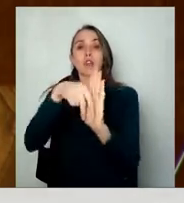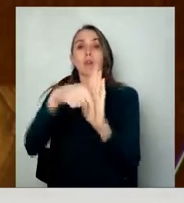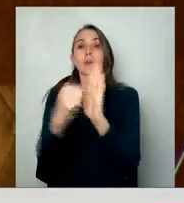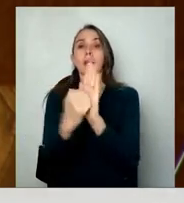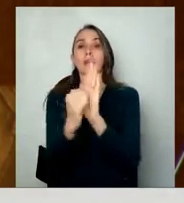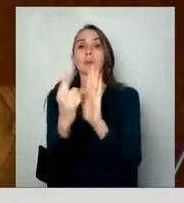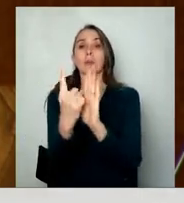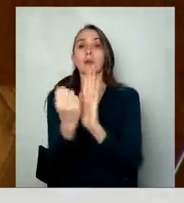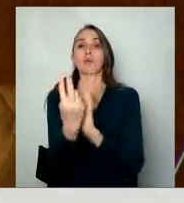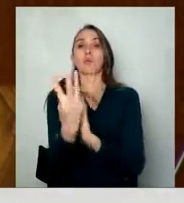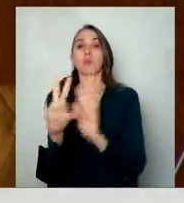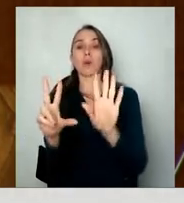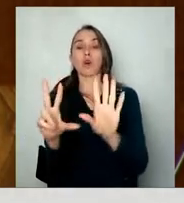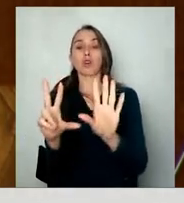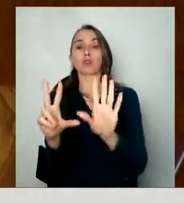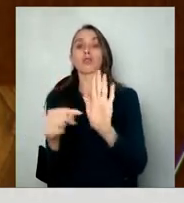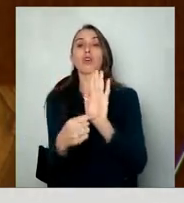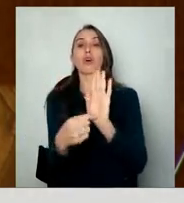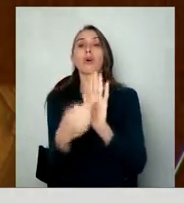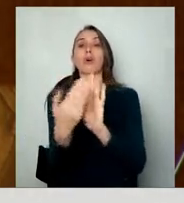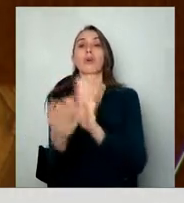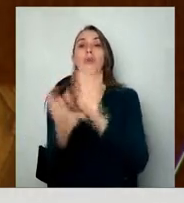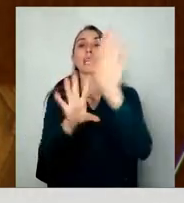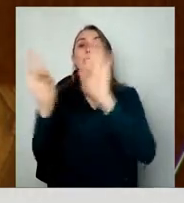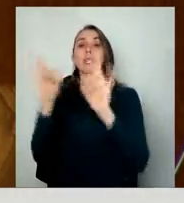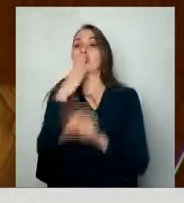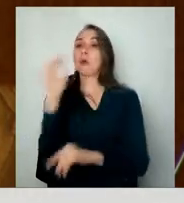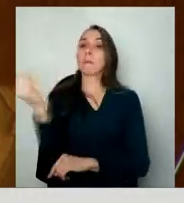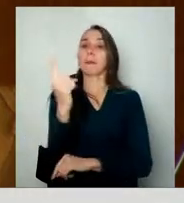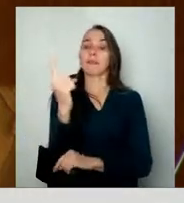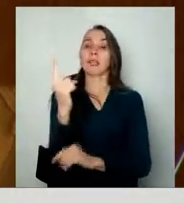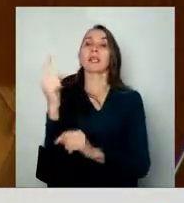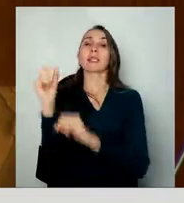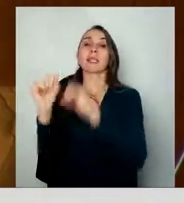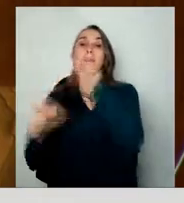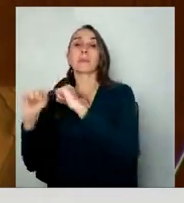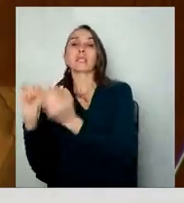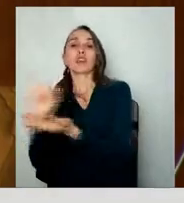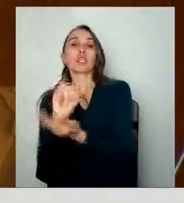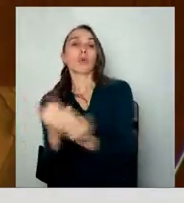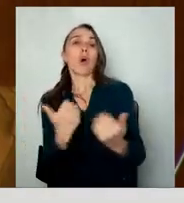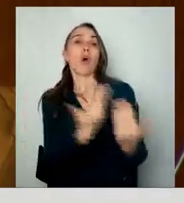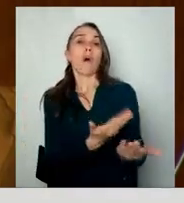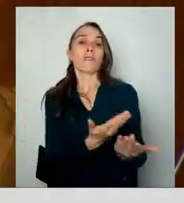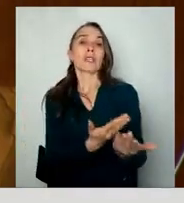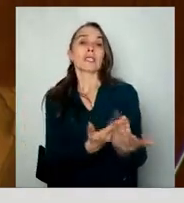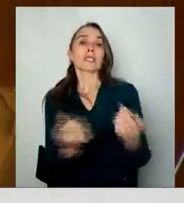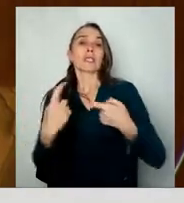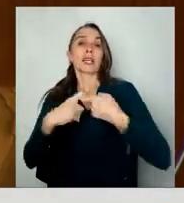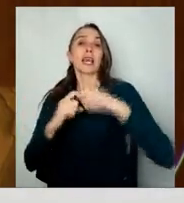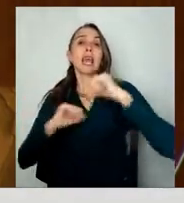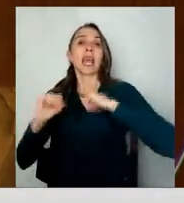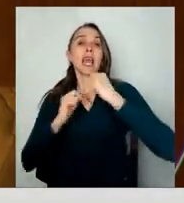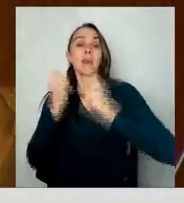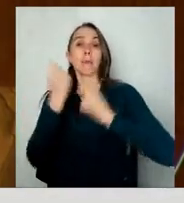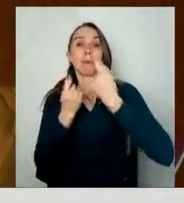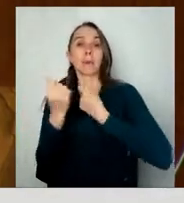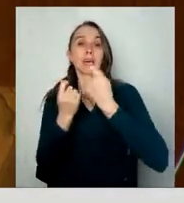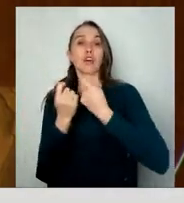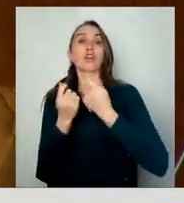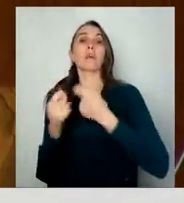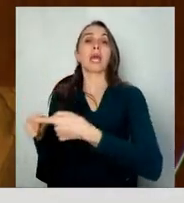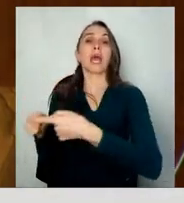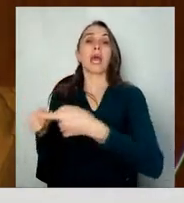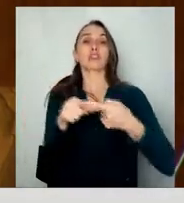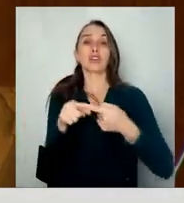que concede selección preferente a los oferentes que pertenezcas que pertenezcan a empresas de economía social o que promuevan la